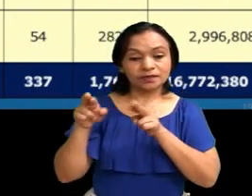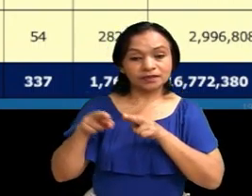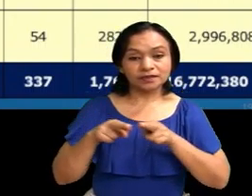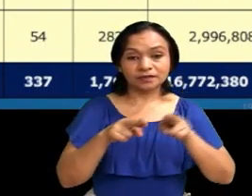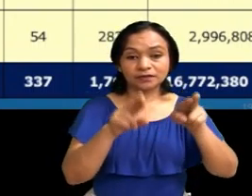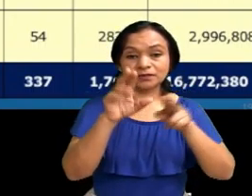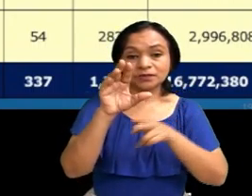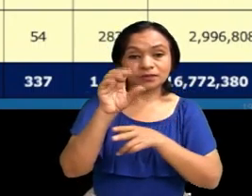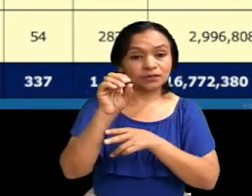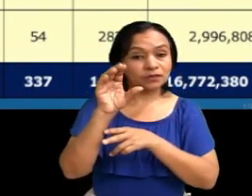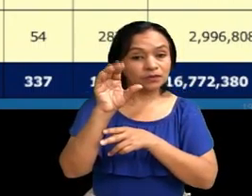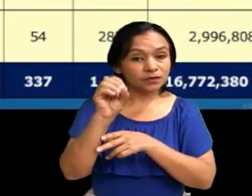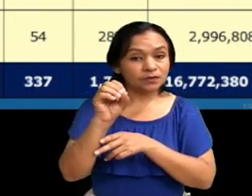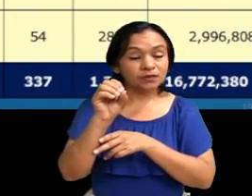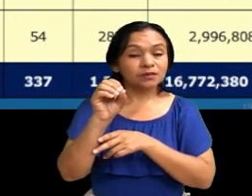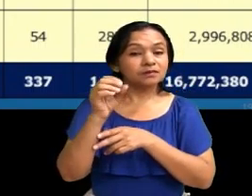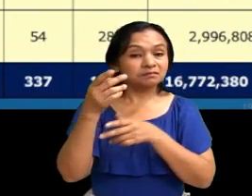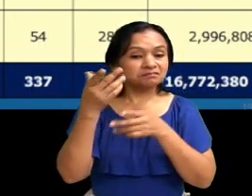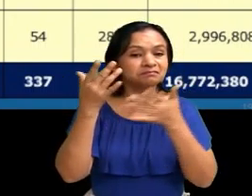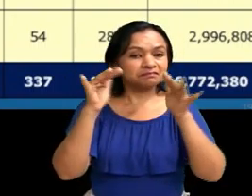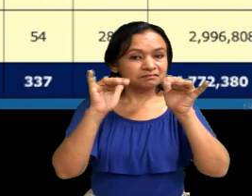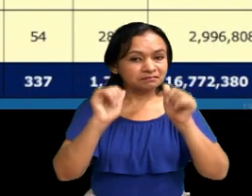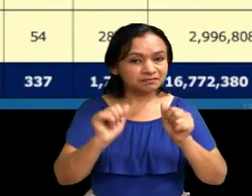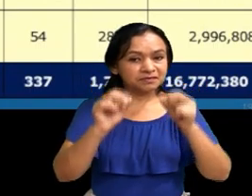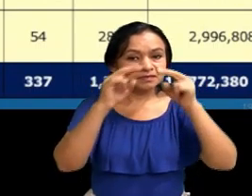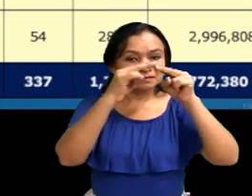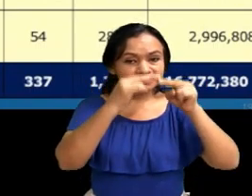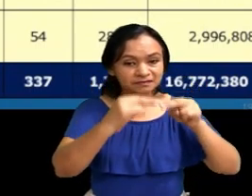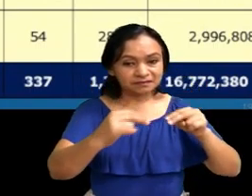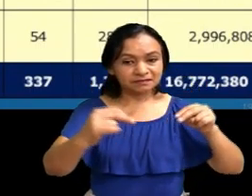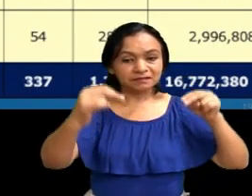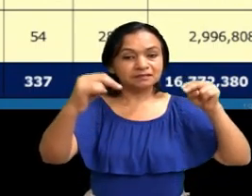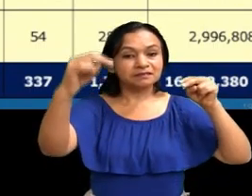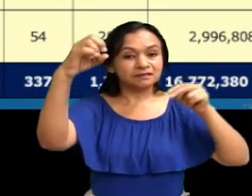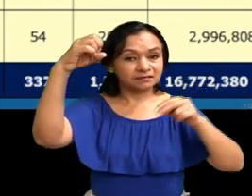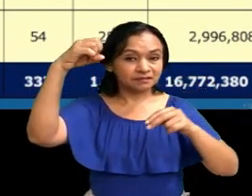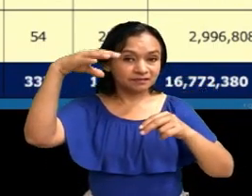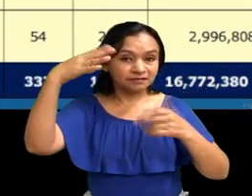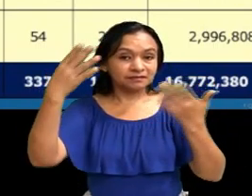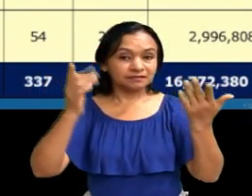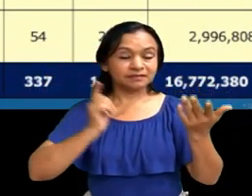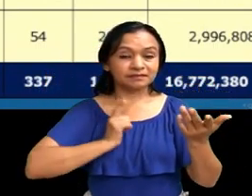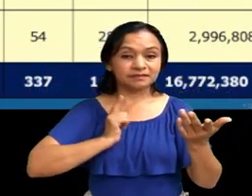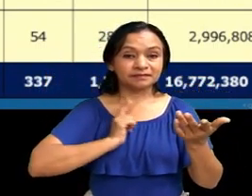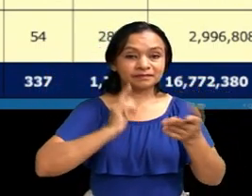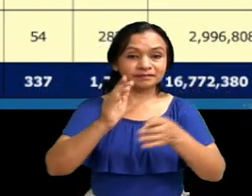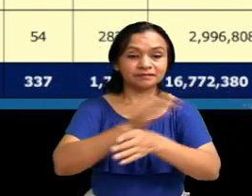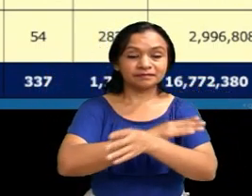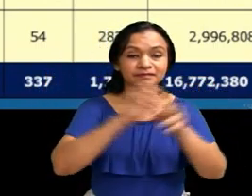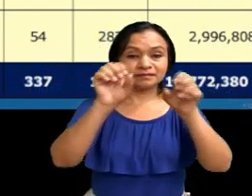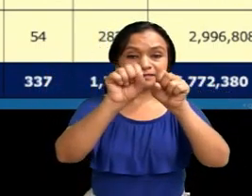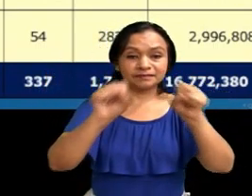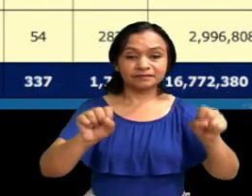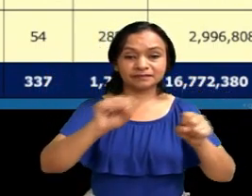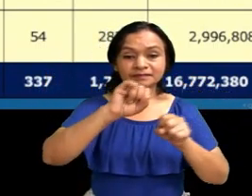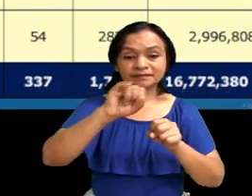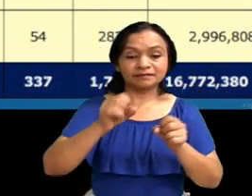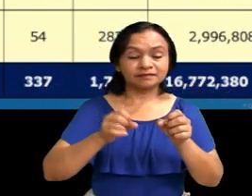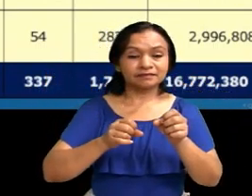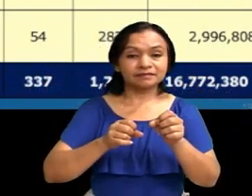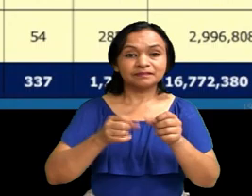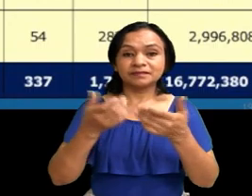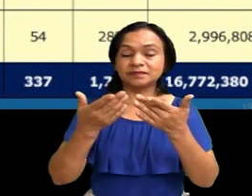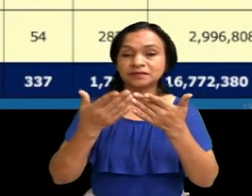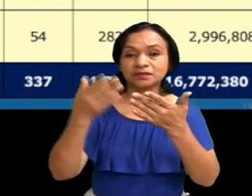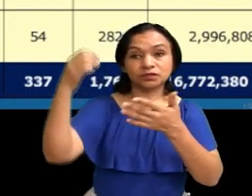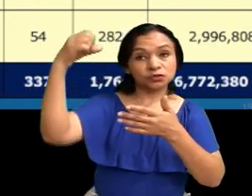las comunidades allá en Guaspán. Okay. El caso que te mencionaba de San Juan de Nicaragua con su planta solar